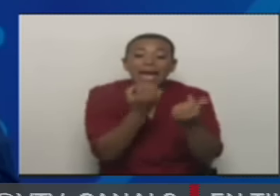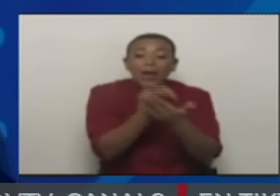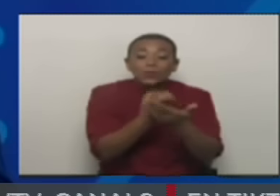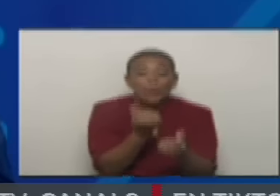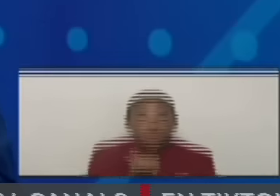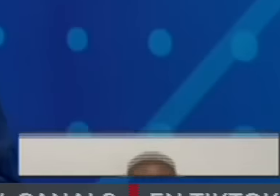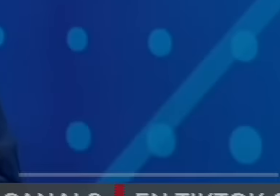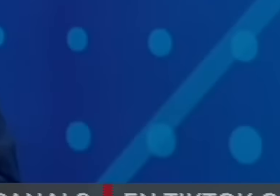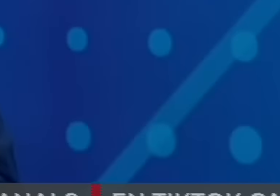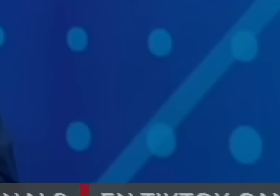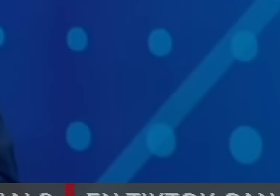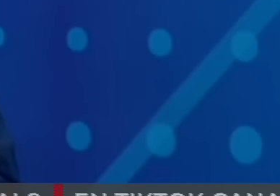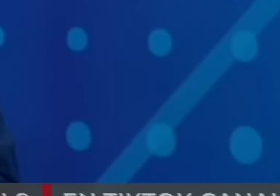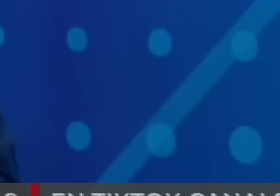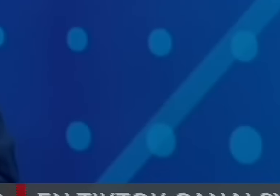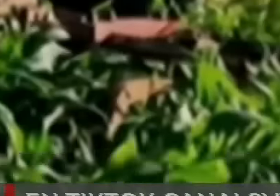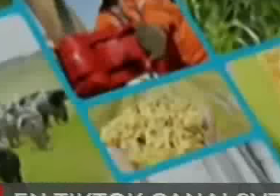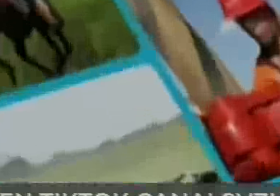Adelante.